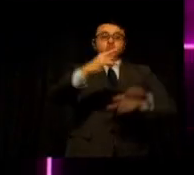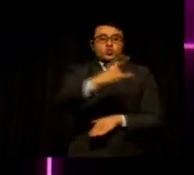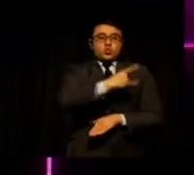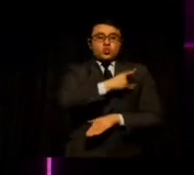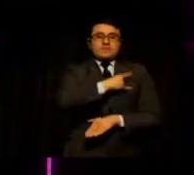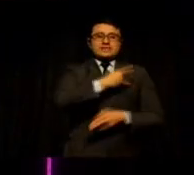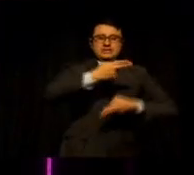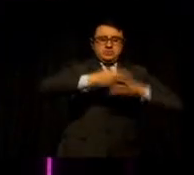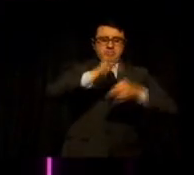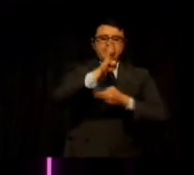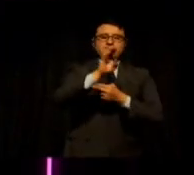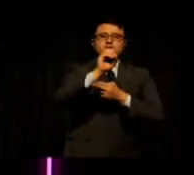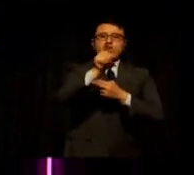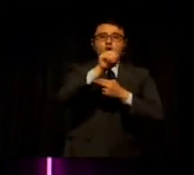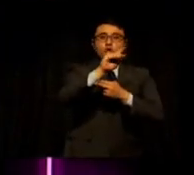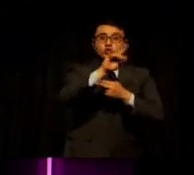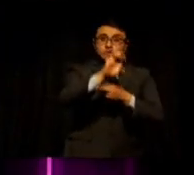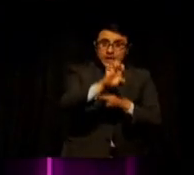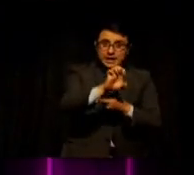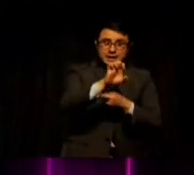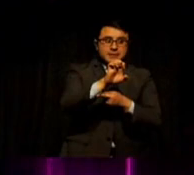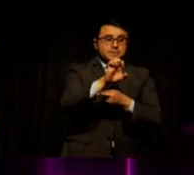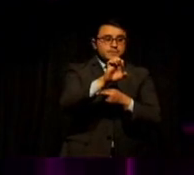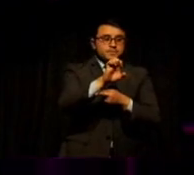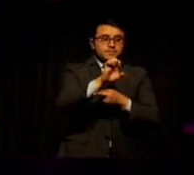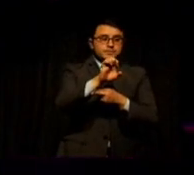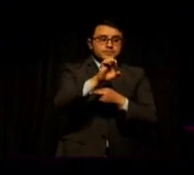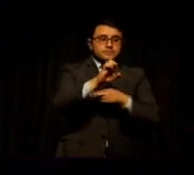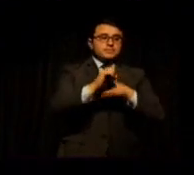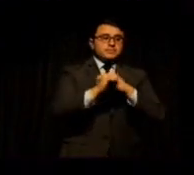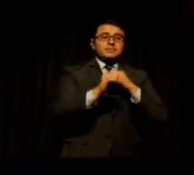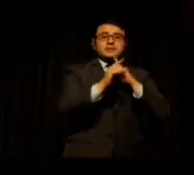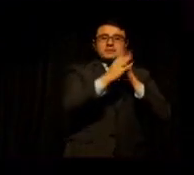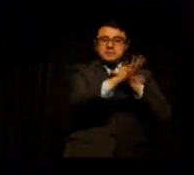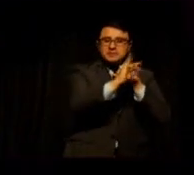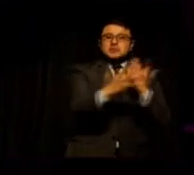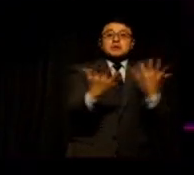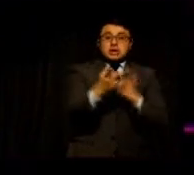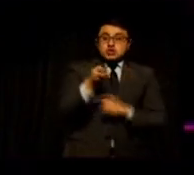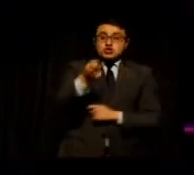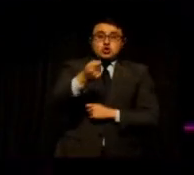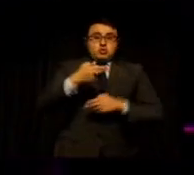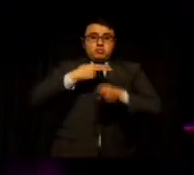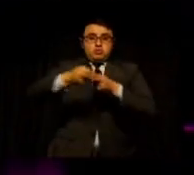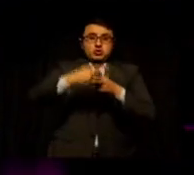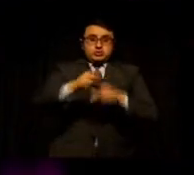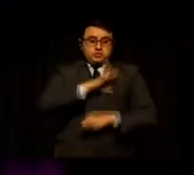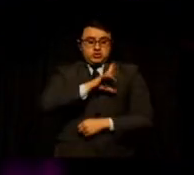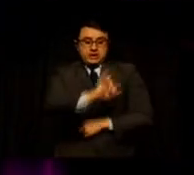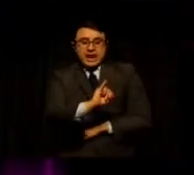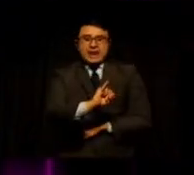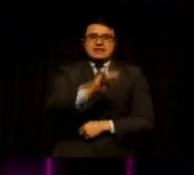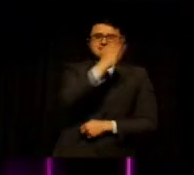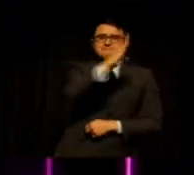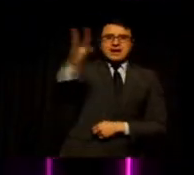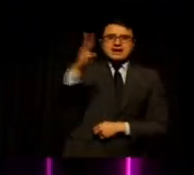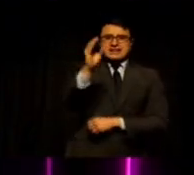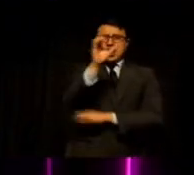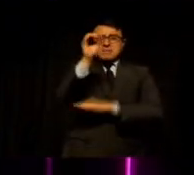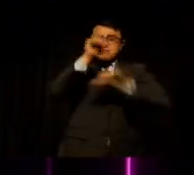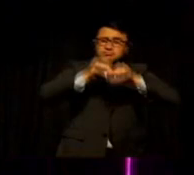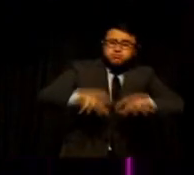estamos próximos a abrir los instrumentos en cali en barranquilla y se expande por todo el país